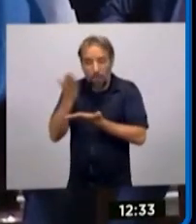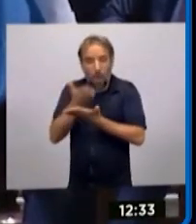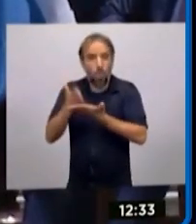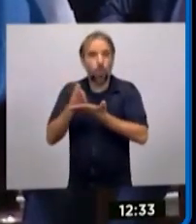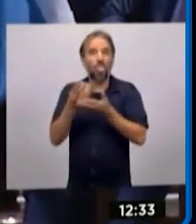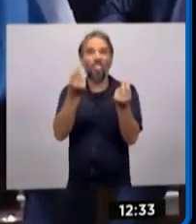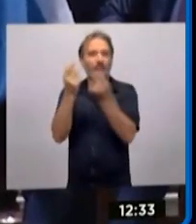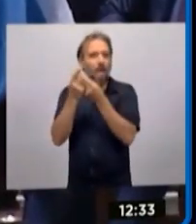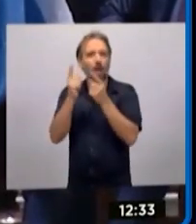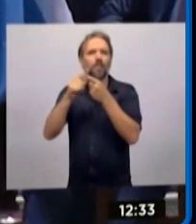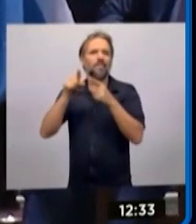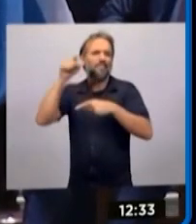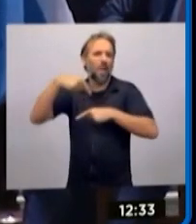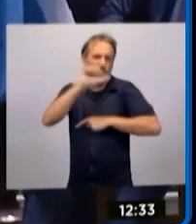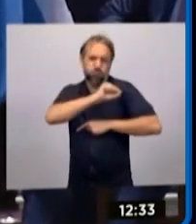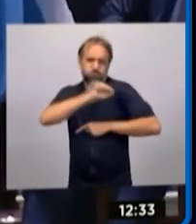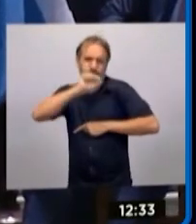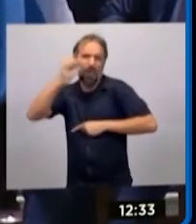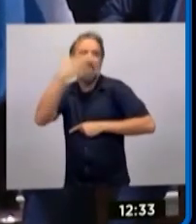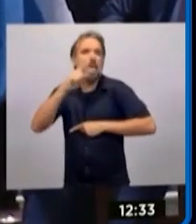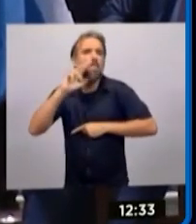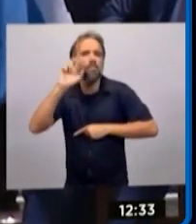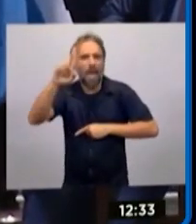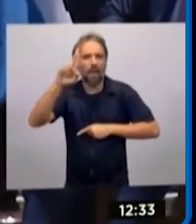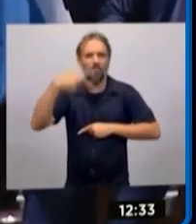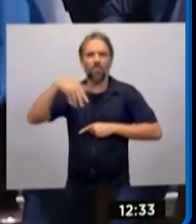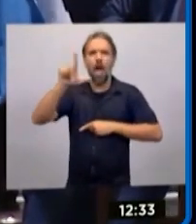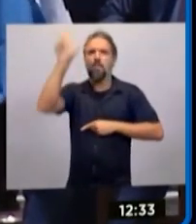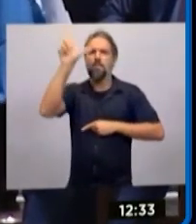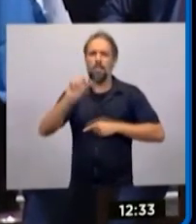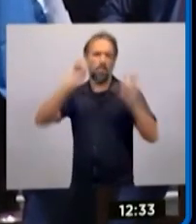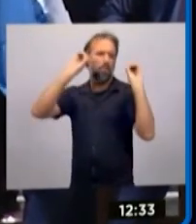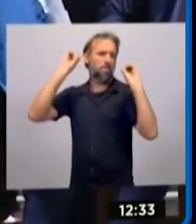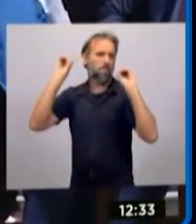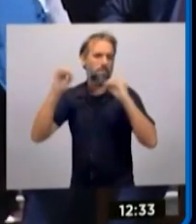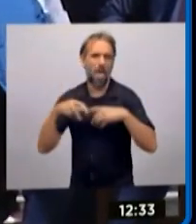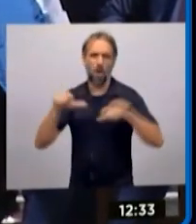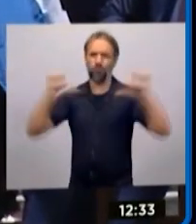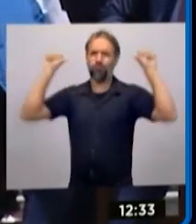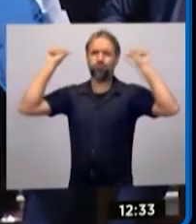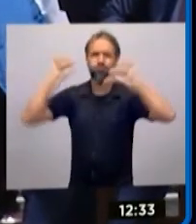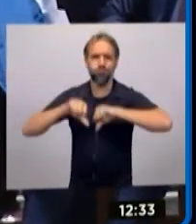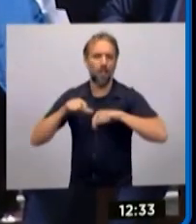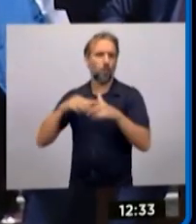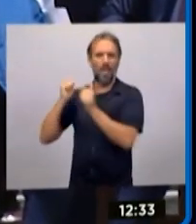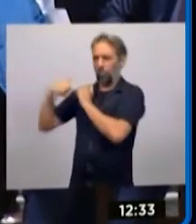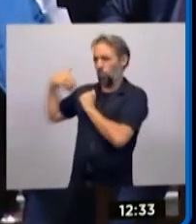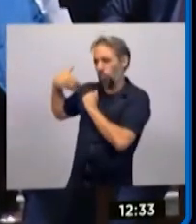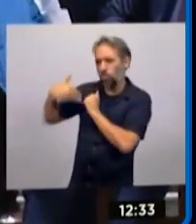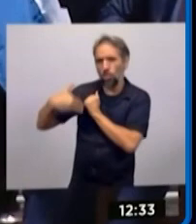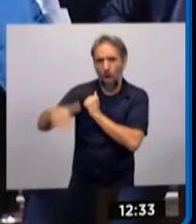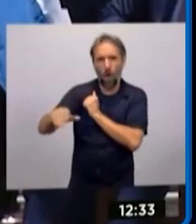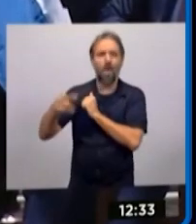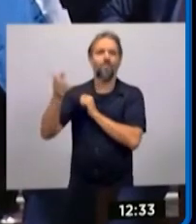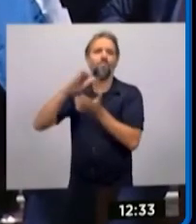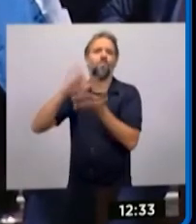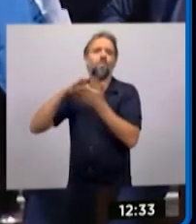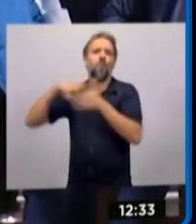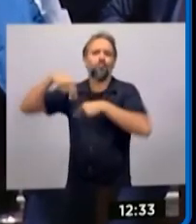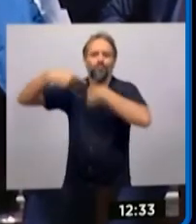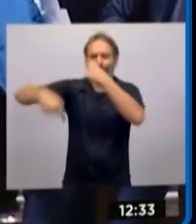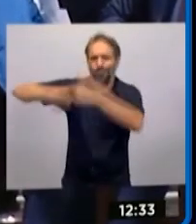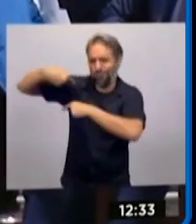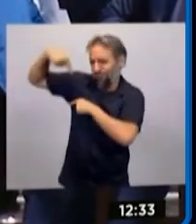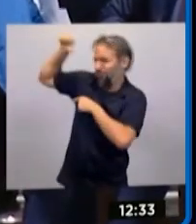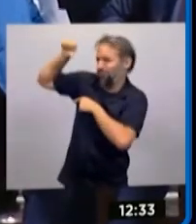todo todo el socialismo en Europa occidental hablando de eh que allí en que Precisamente es la cuna del capitalismo que no es el